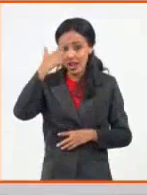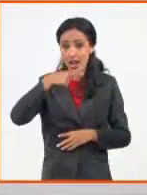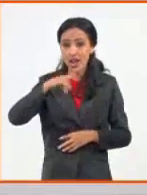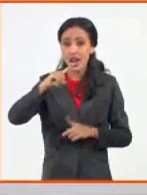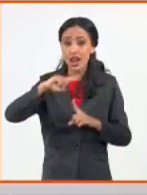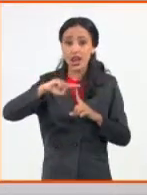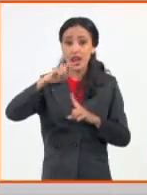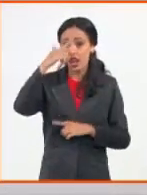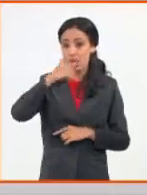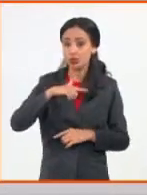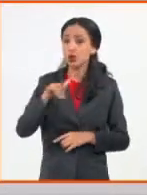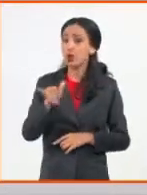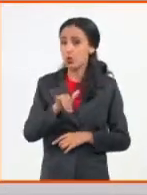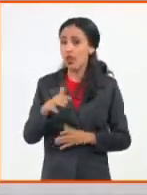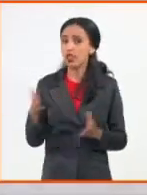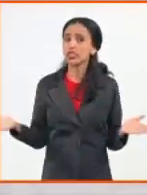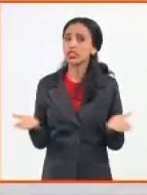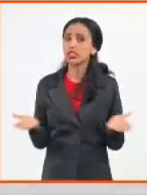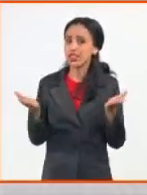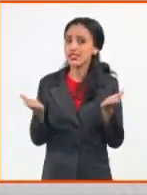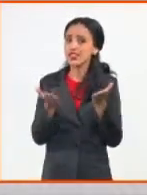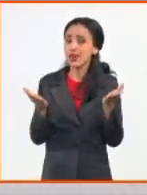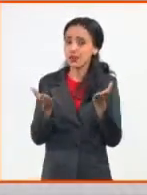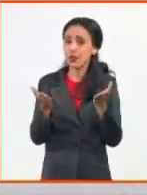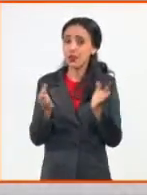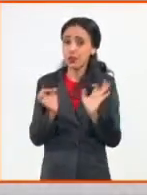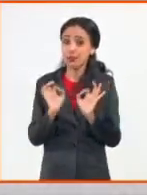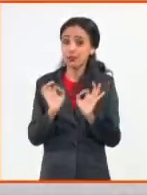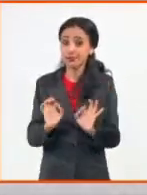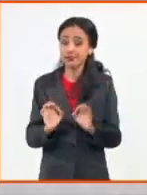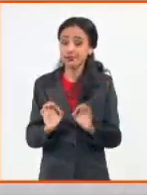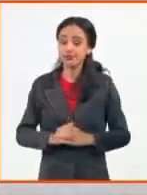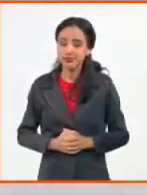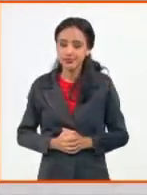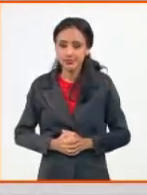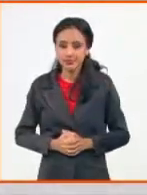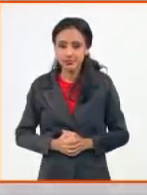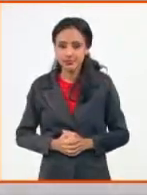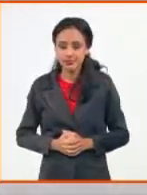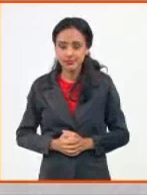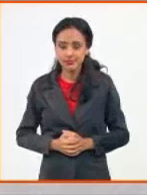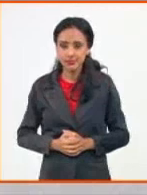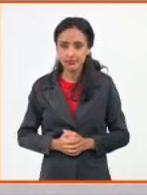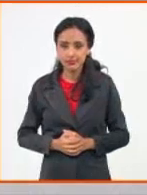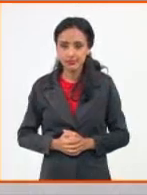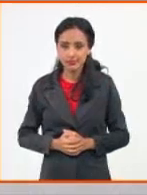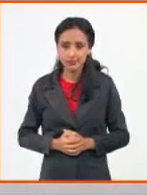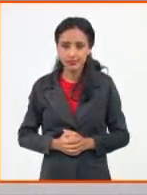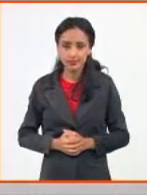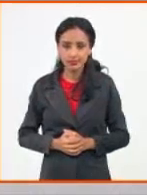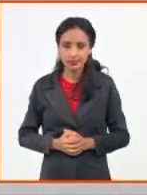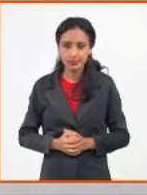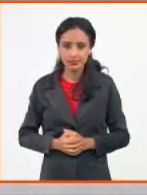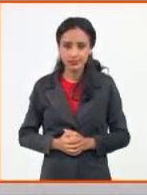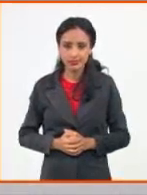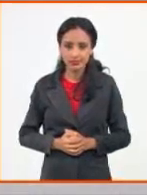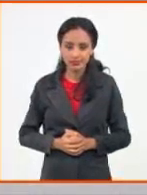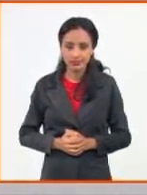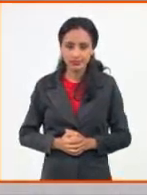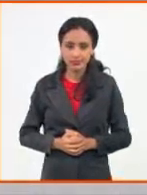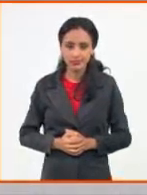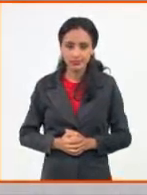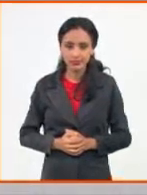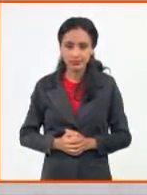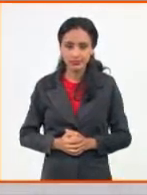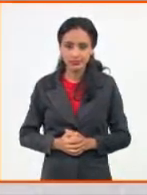es un desarrollo del propio operador y aprovechó también para hacer la salvedad que esto